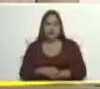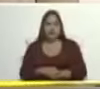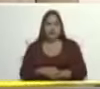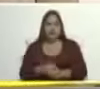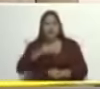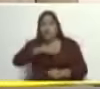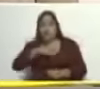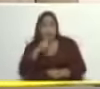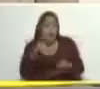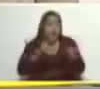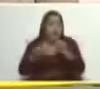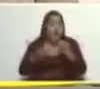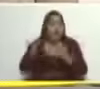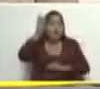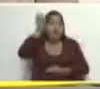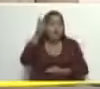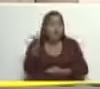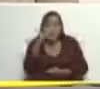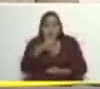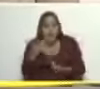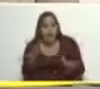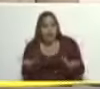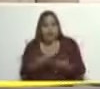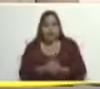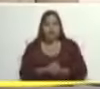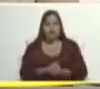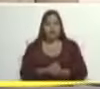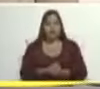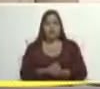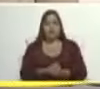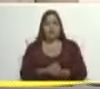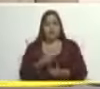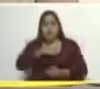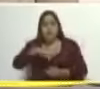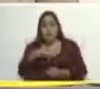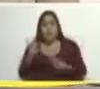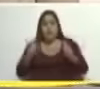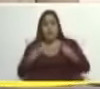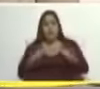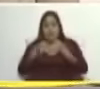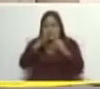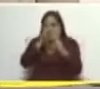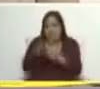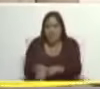no tienes control de tu propio destino. Vas a vivir